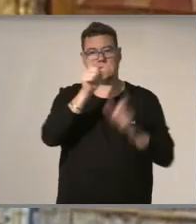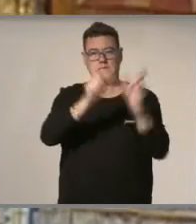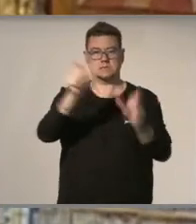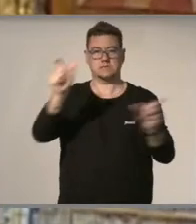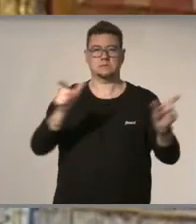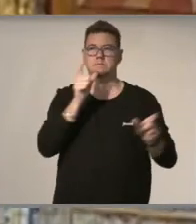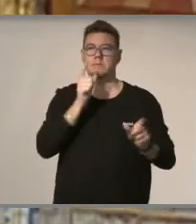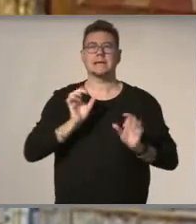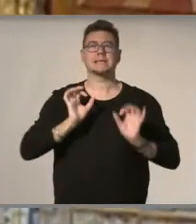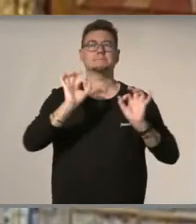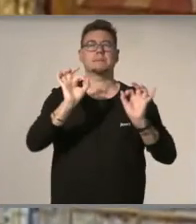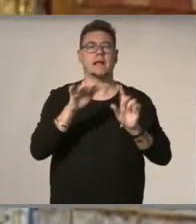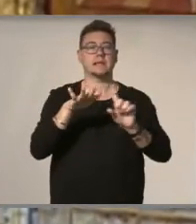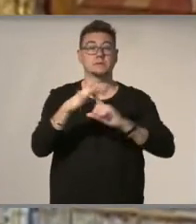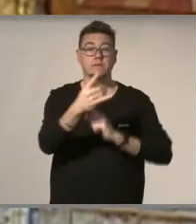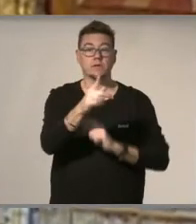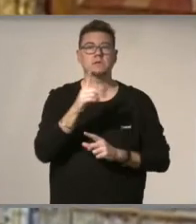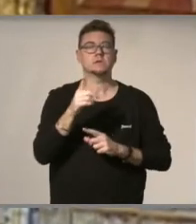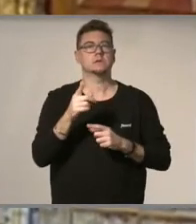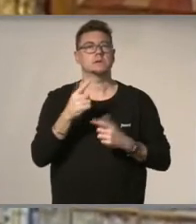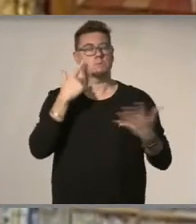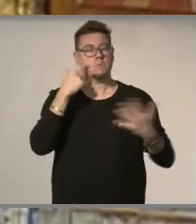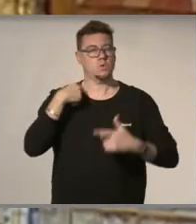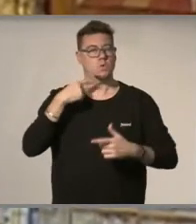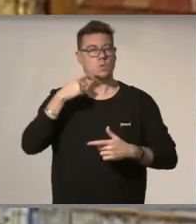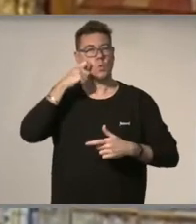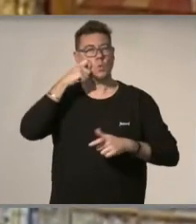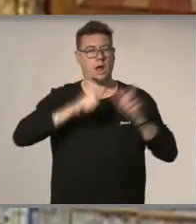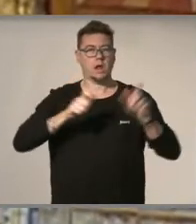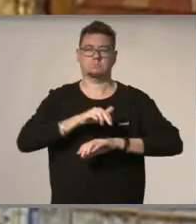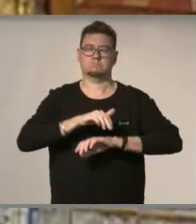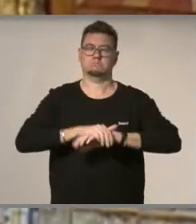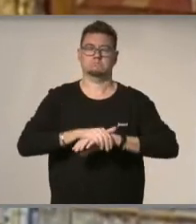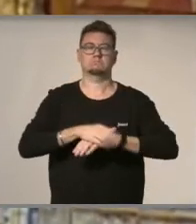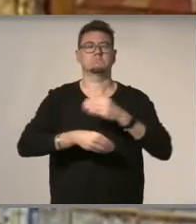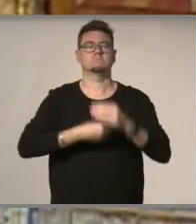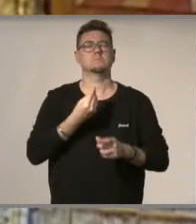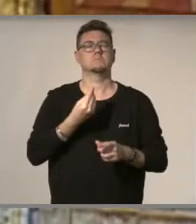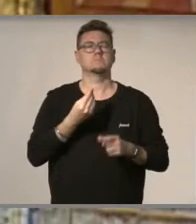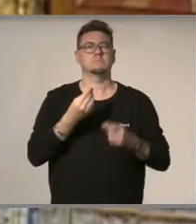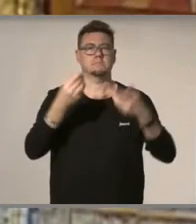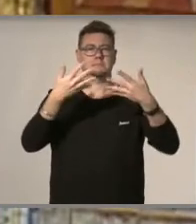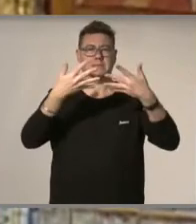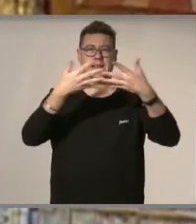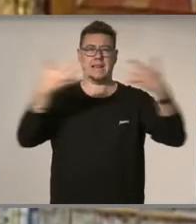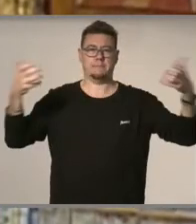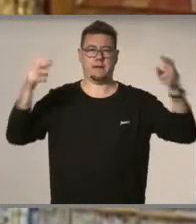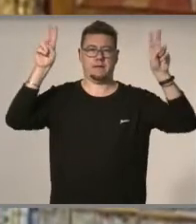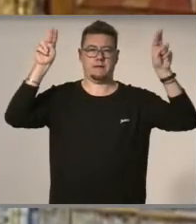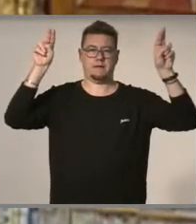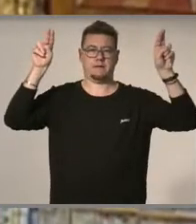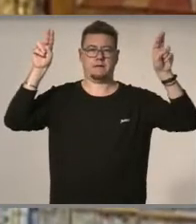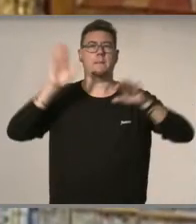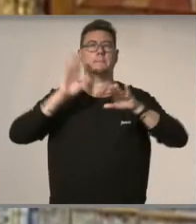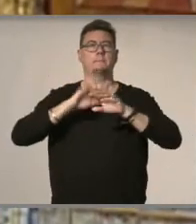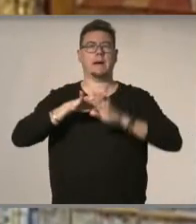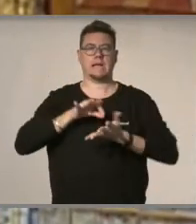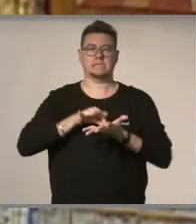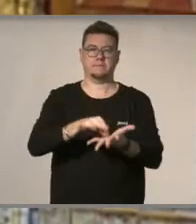ocasiones despliegan los más nobles sentimientos humanos, cumpliendo con el lema que guía su actuación, para